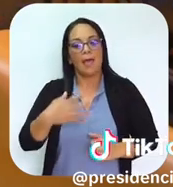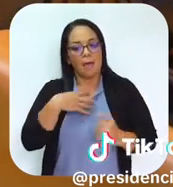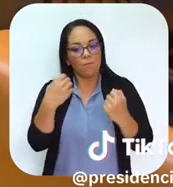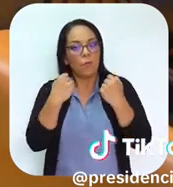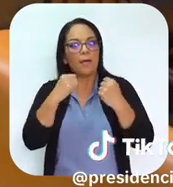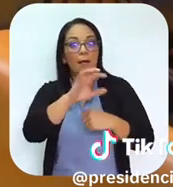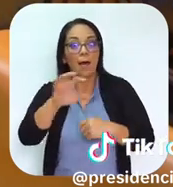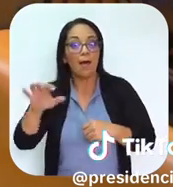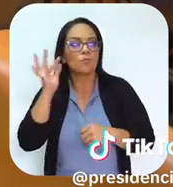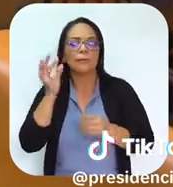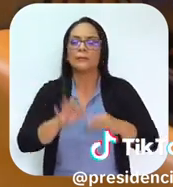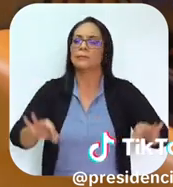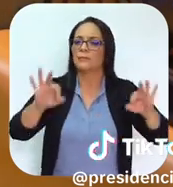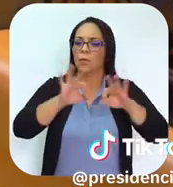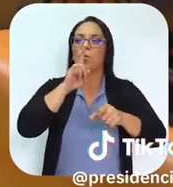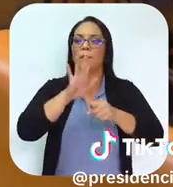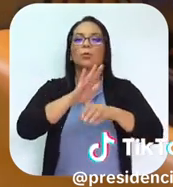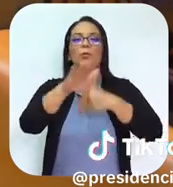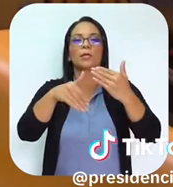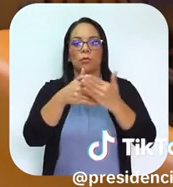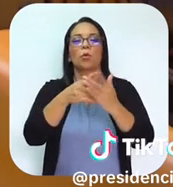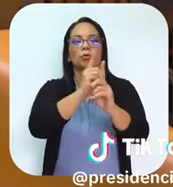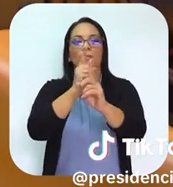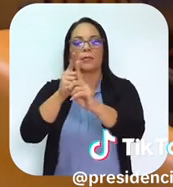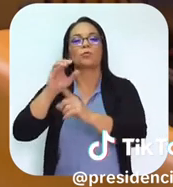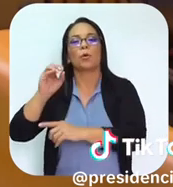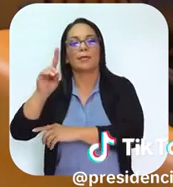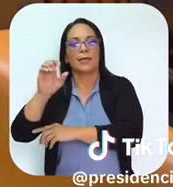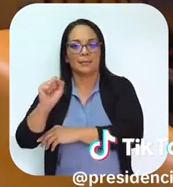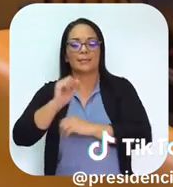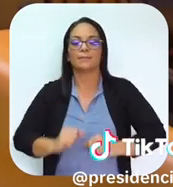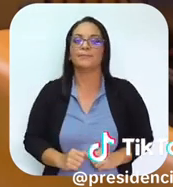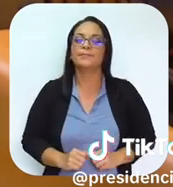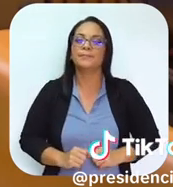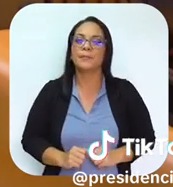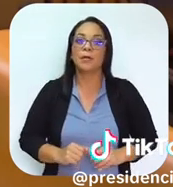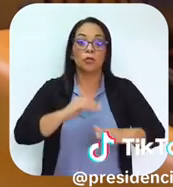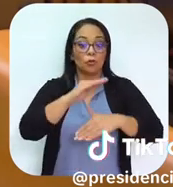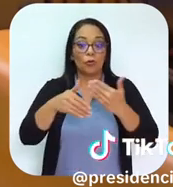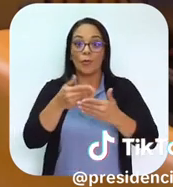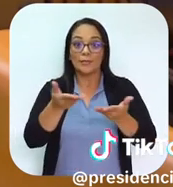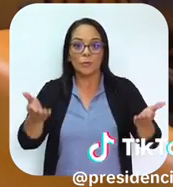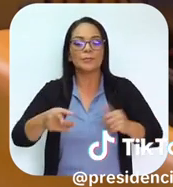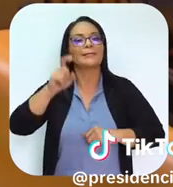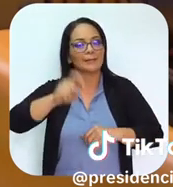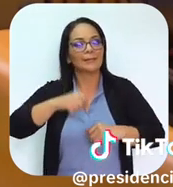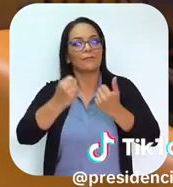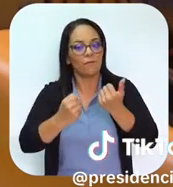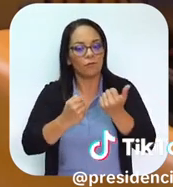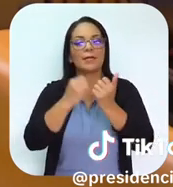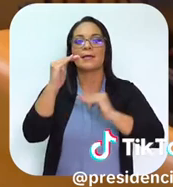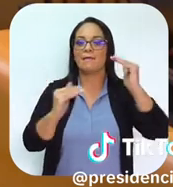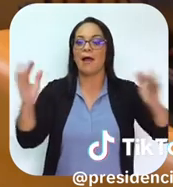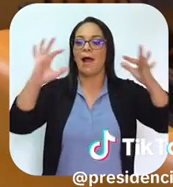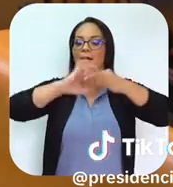empoderar a las mujeres es imprescindible para el cumplimiento de todos y cada uno de los ods por todo esto pero todo esto